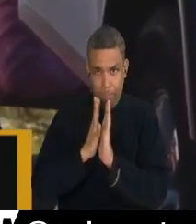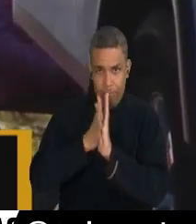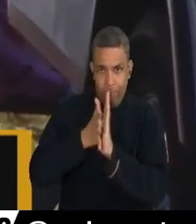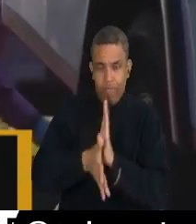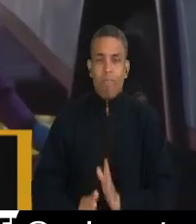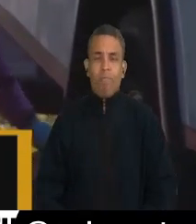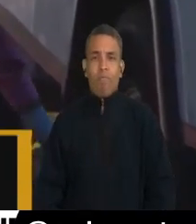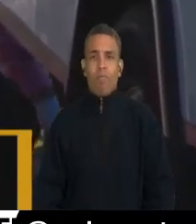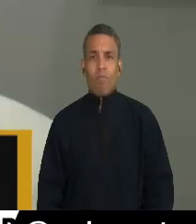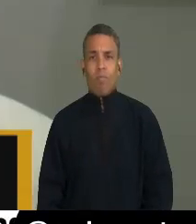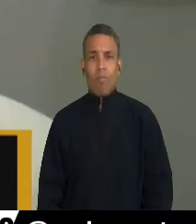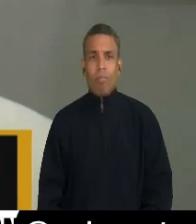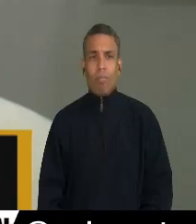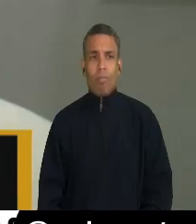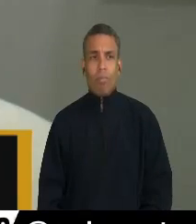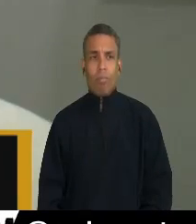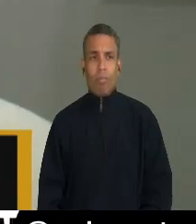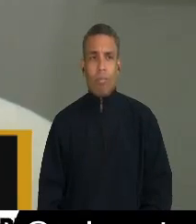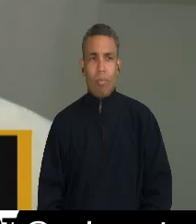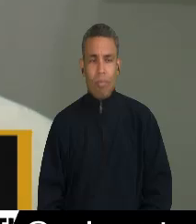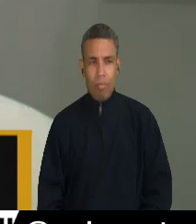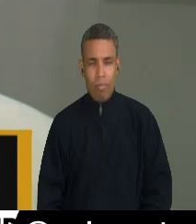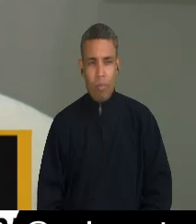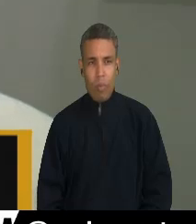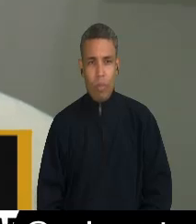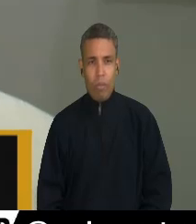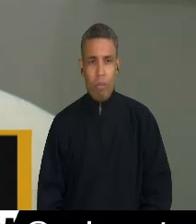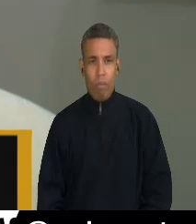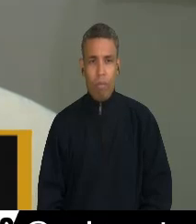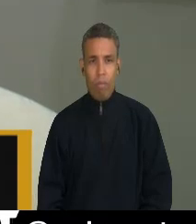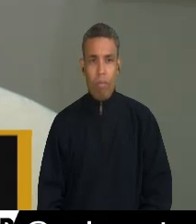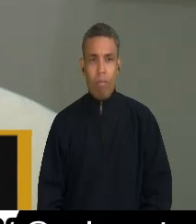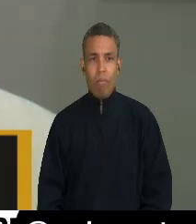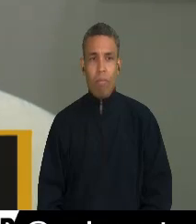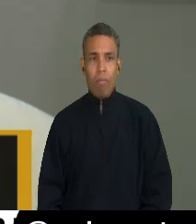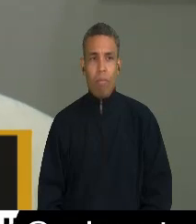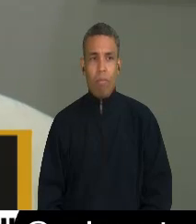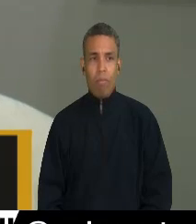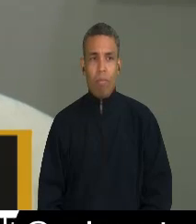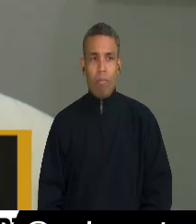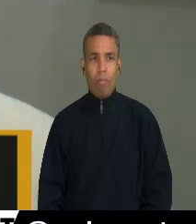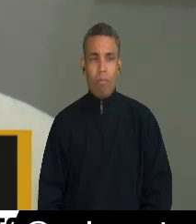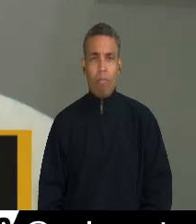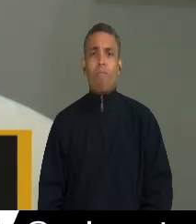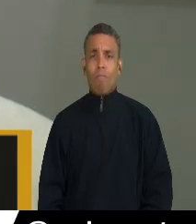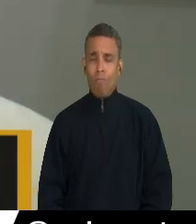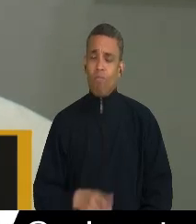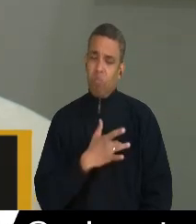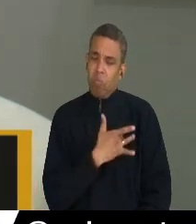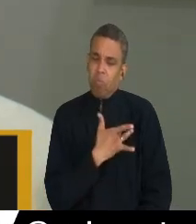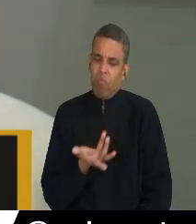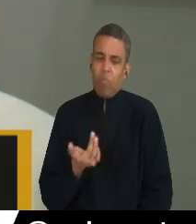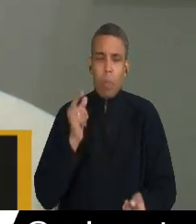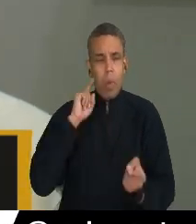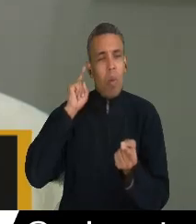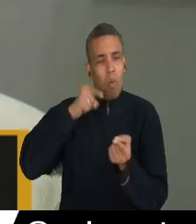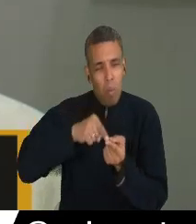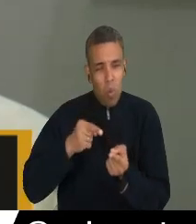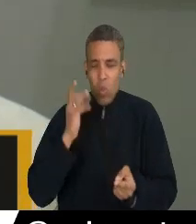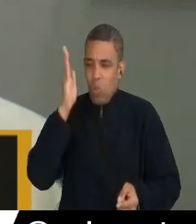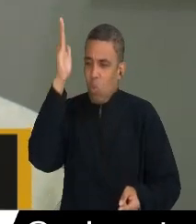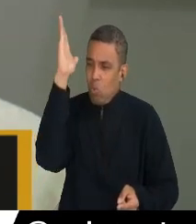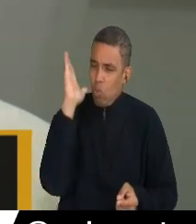Barranca Bermeja. Eso es consecuencia también de que nosotros hemos perdido el sentido de la vida. Entonces es como si tú